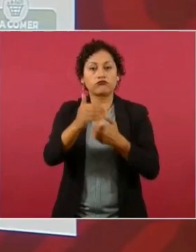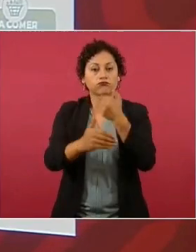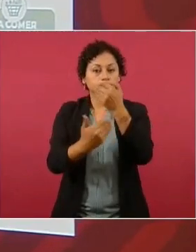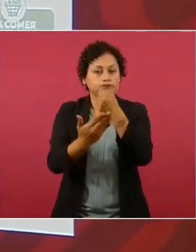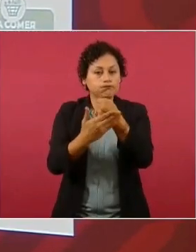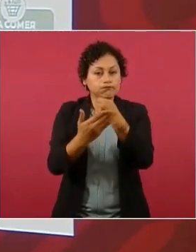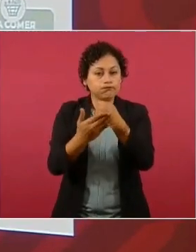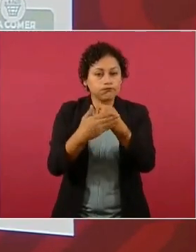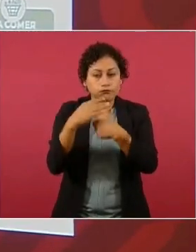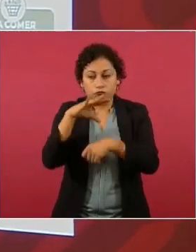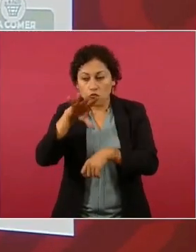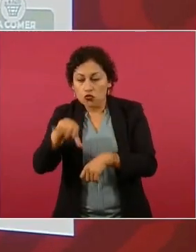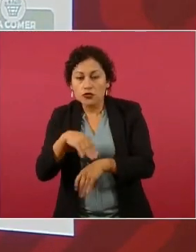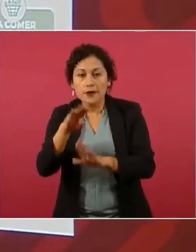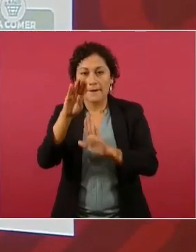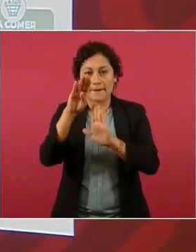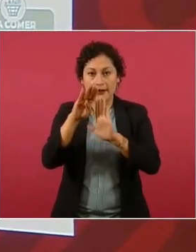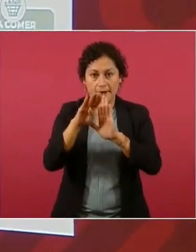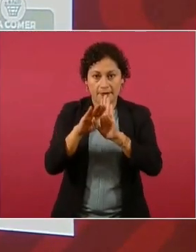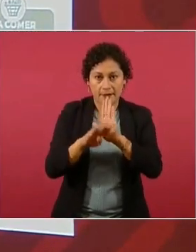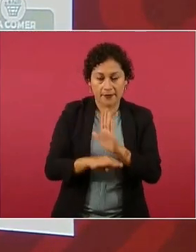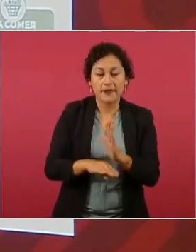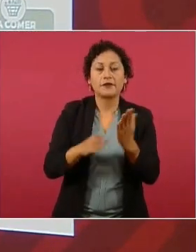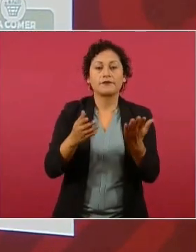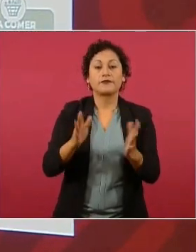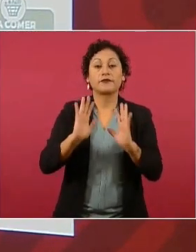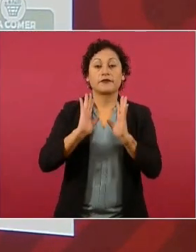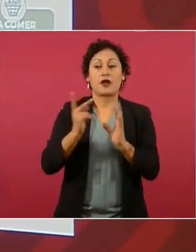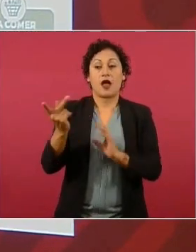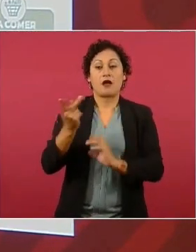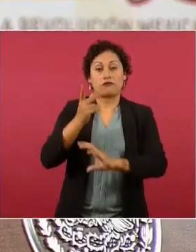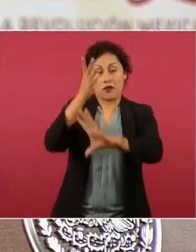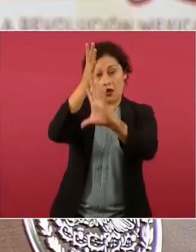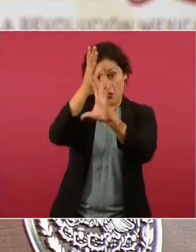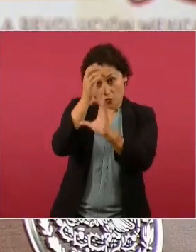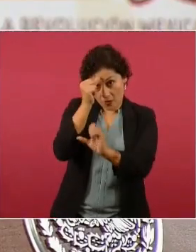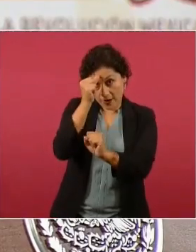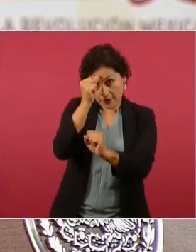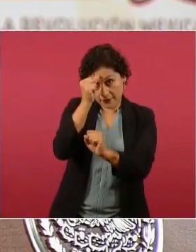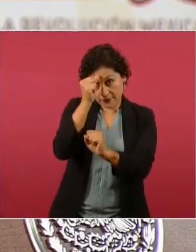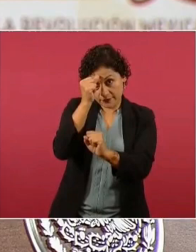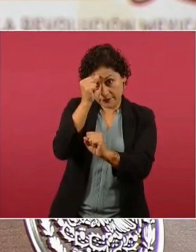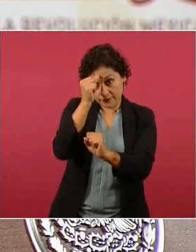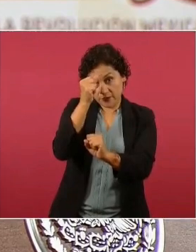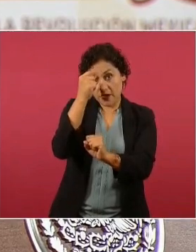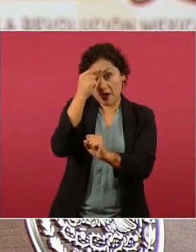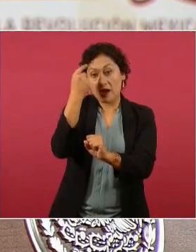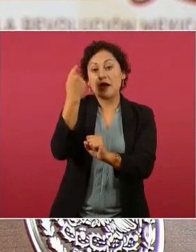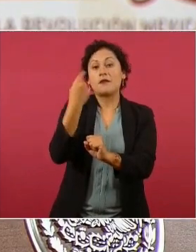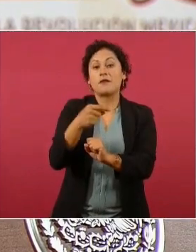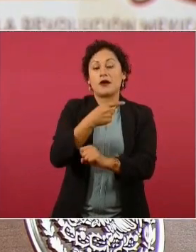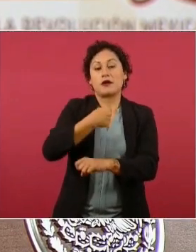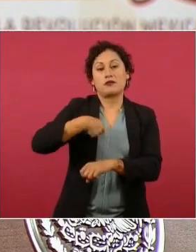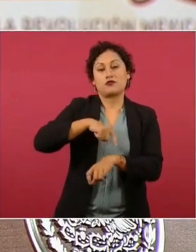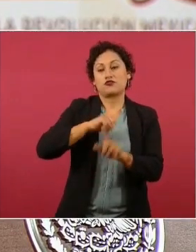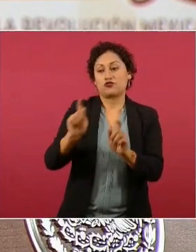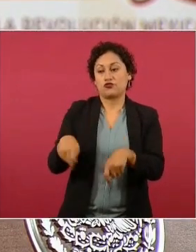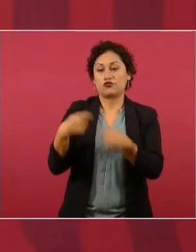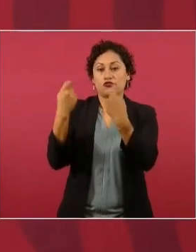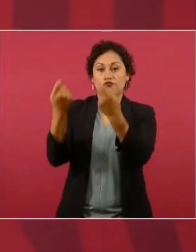también se llegó el acuerdo con ellos de entregarles una licencia